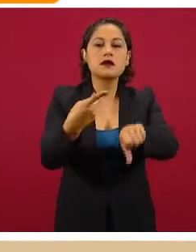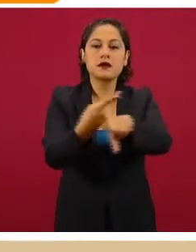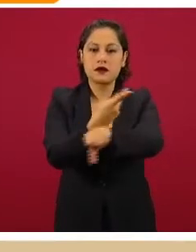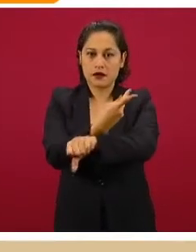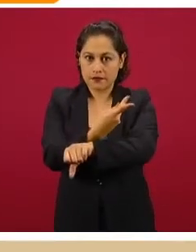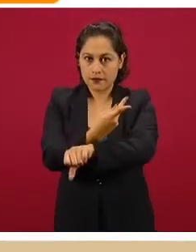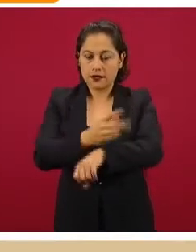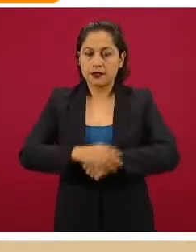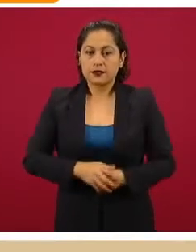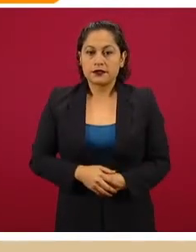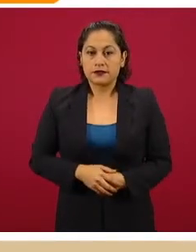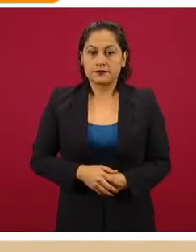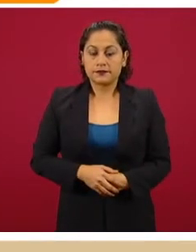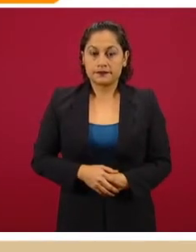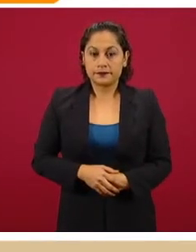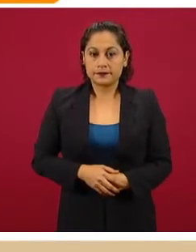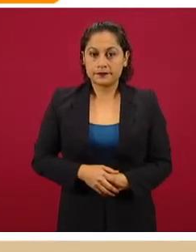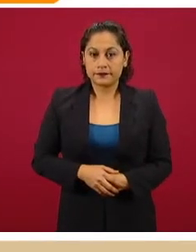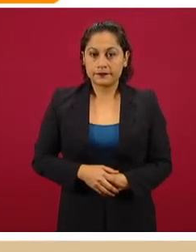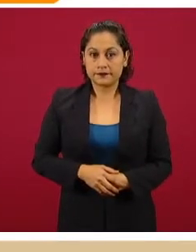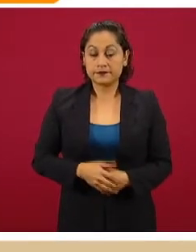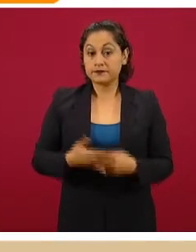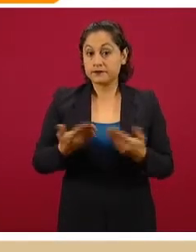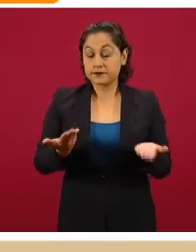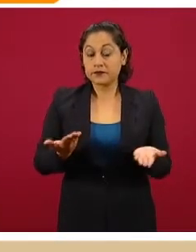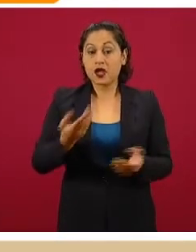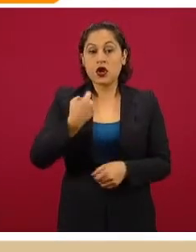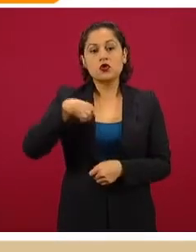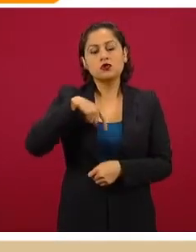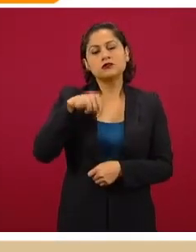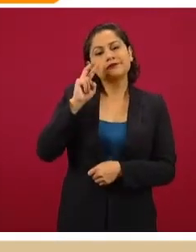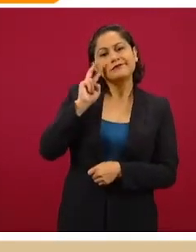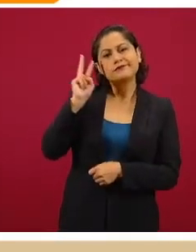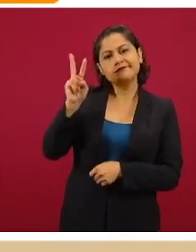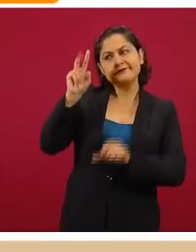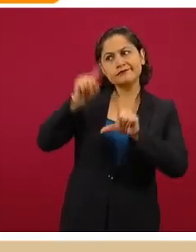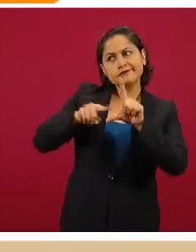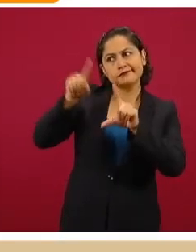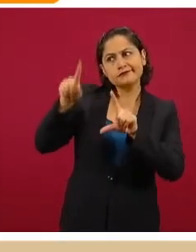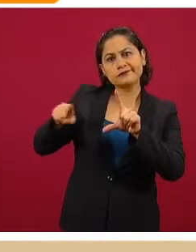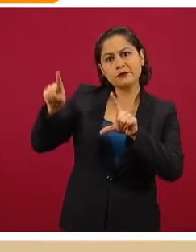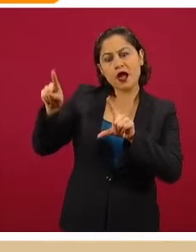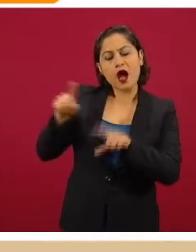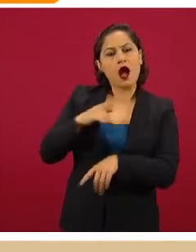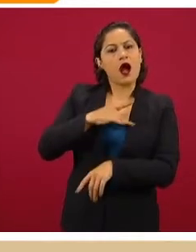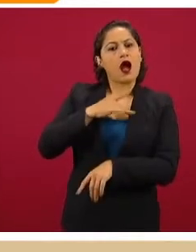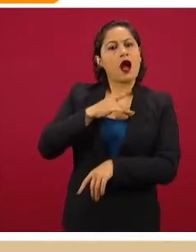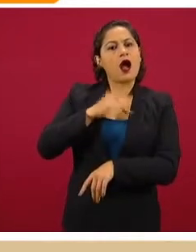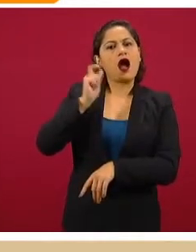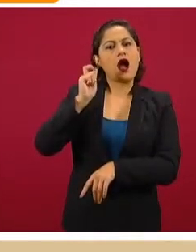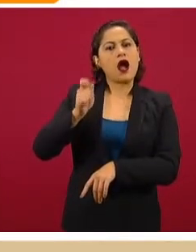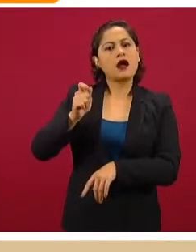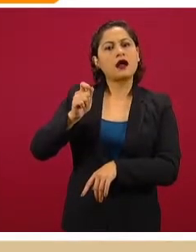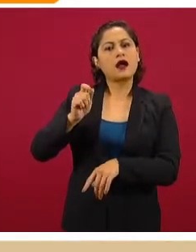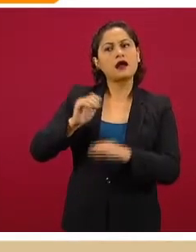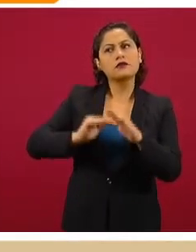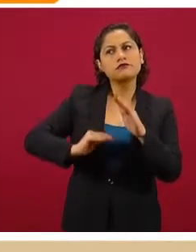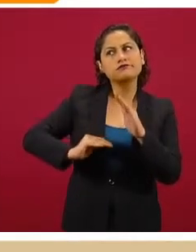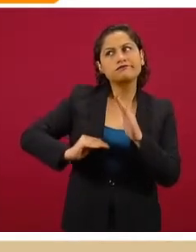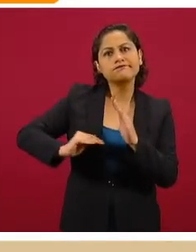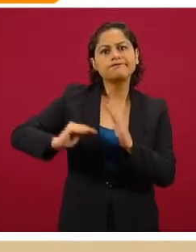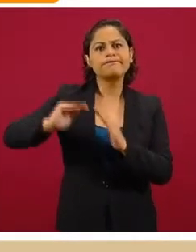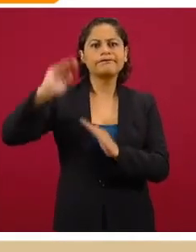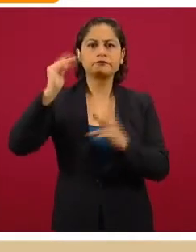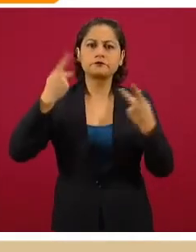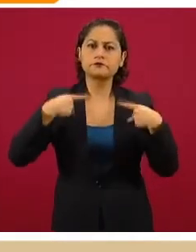y no necesariamente debemos albergar la expectativa de que solamente suba en un momento dado la frecuencia de los